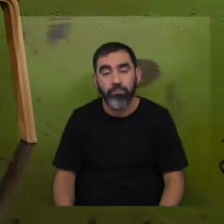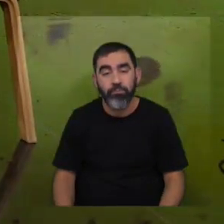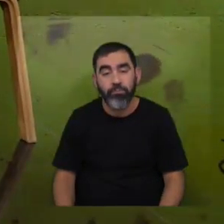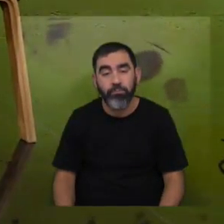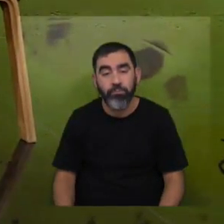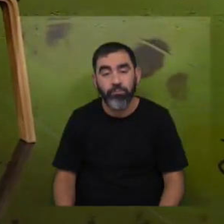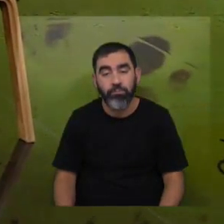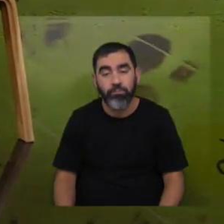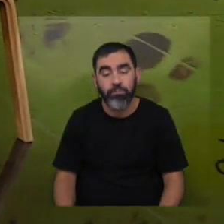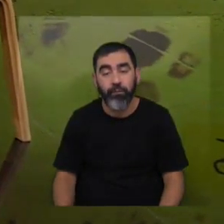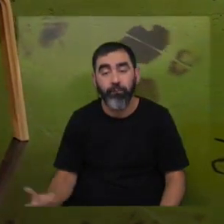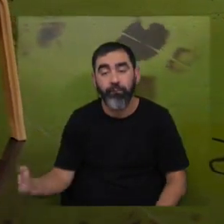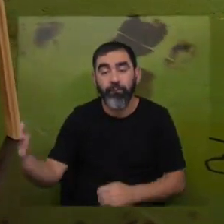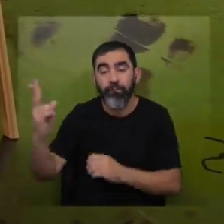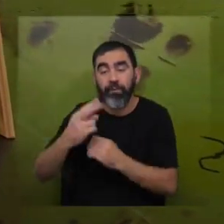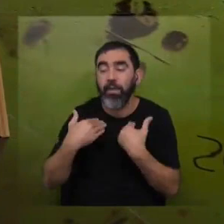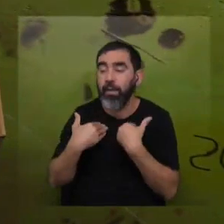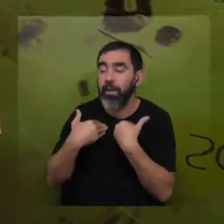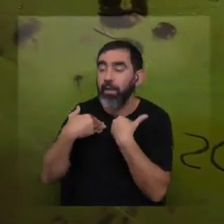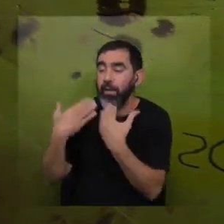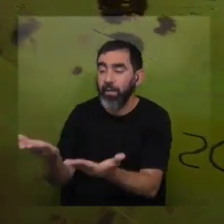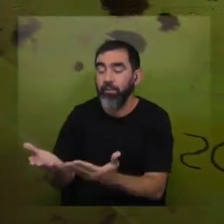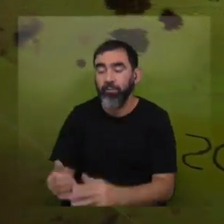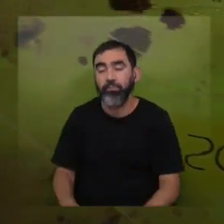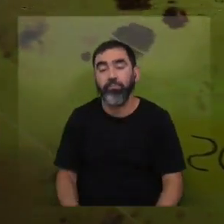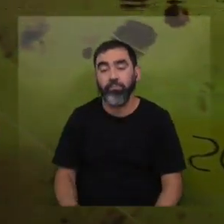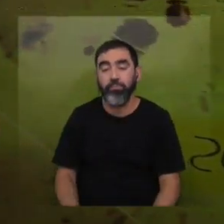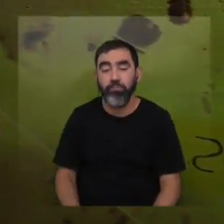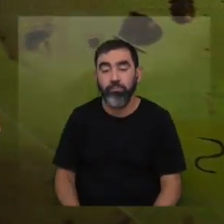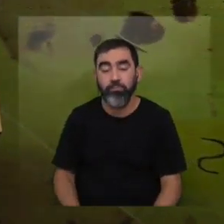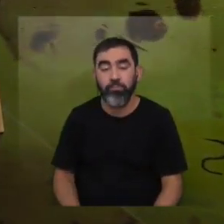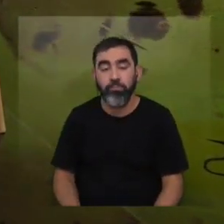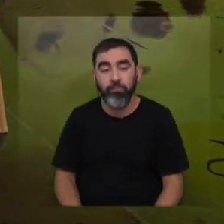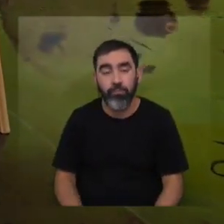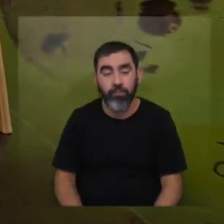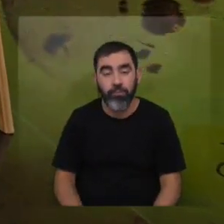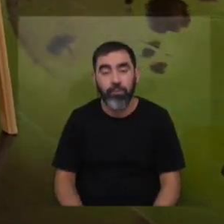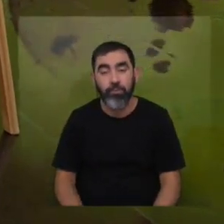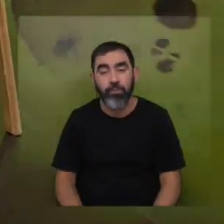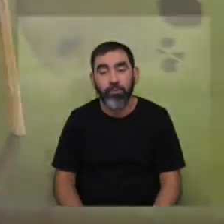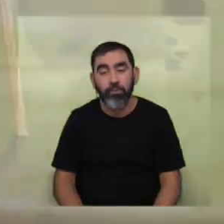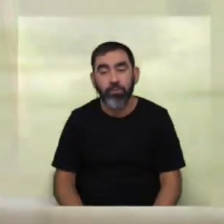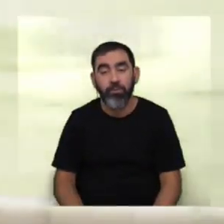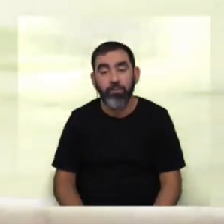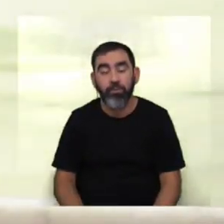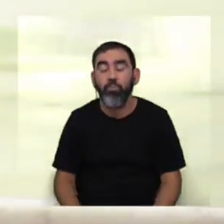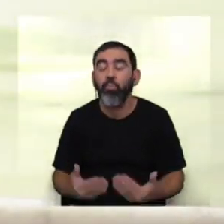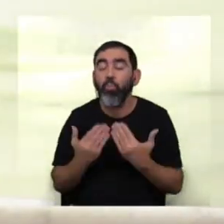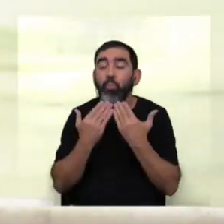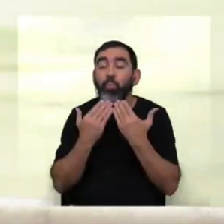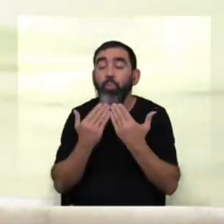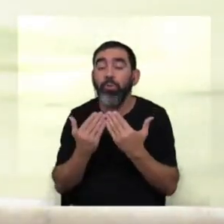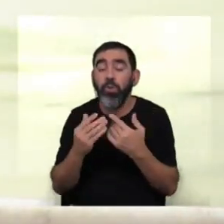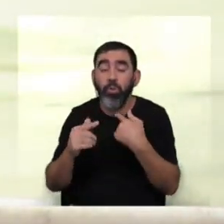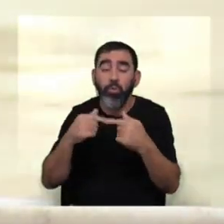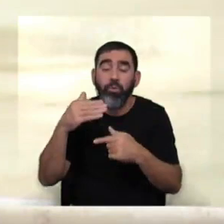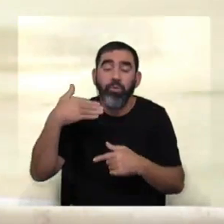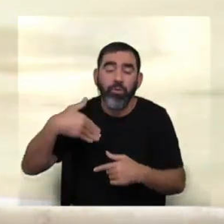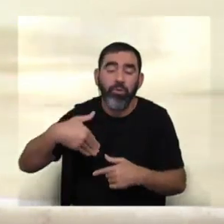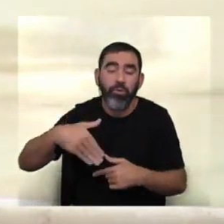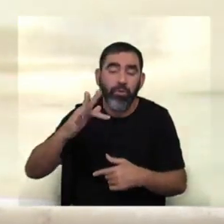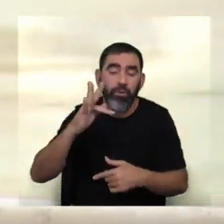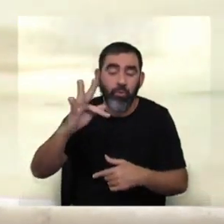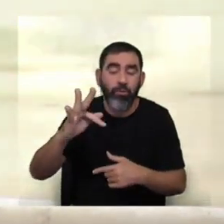cada persona que nos visita, un presente de Ística Objetos, exclusivo de Sobre Ciencia. Muchas gracias. Muchas gracias y bueno, la seguimos más